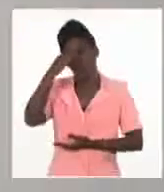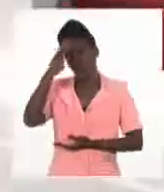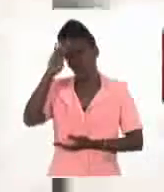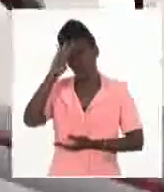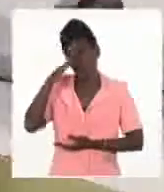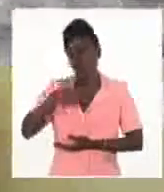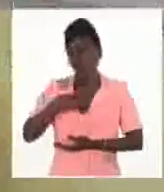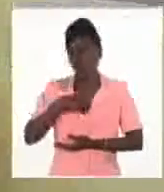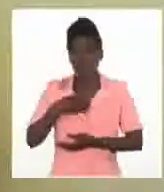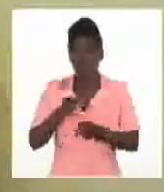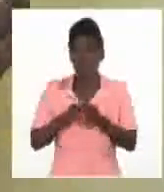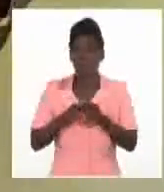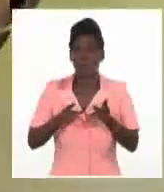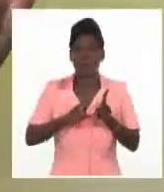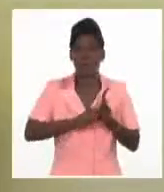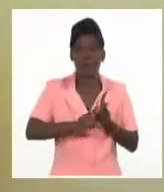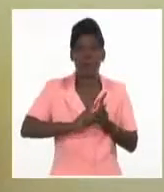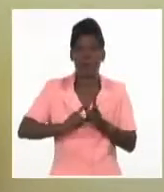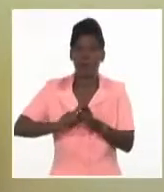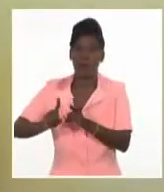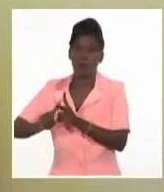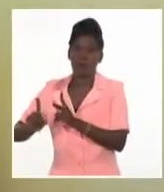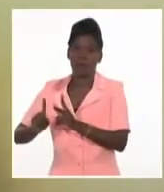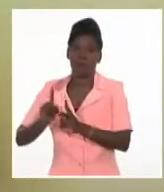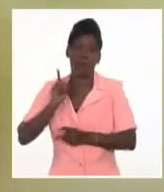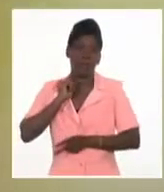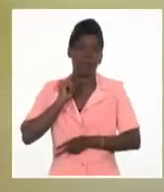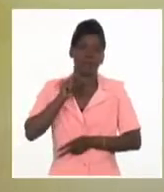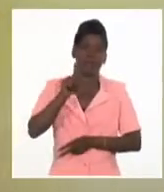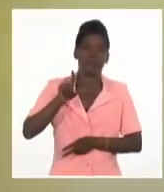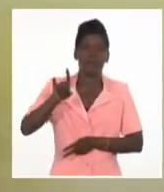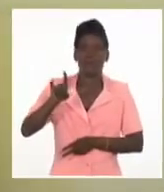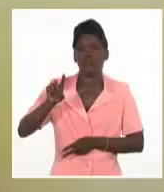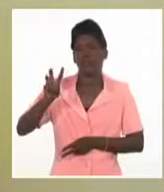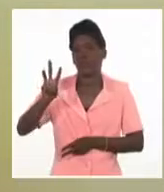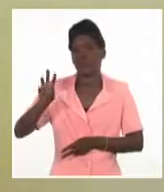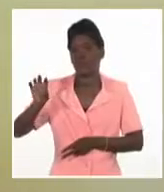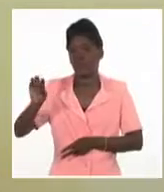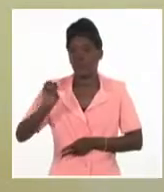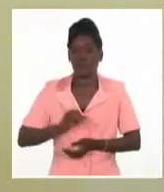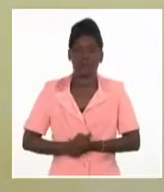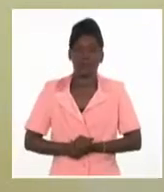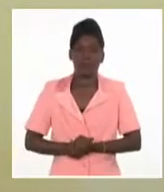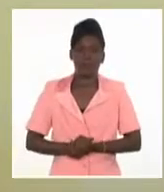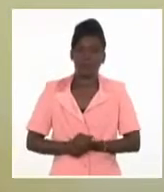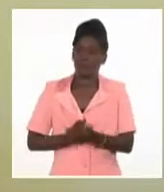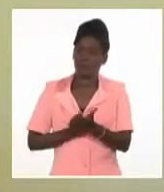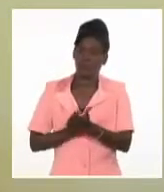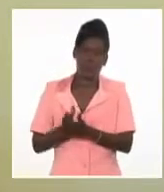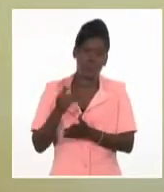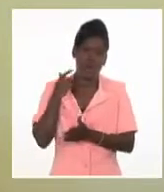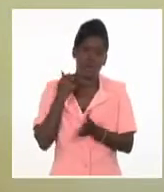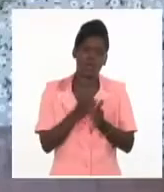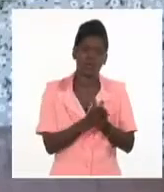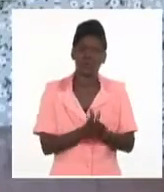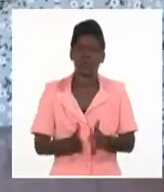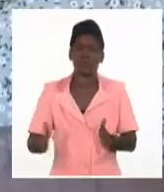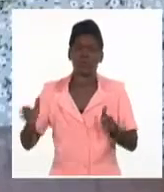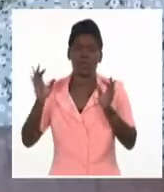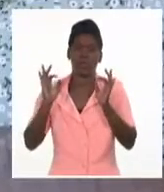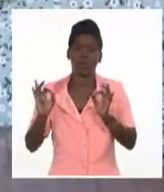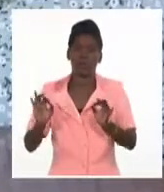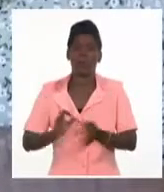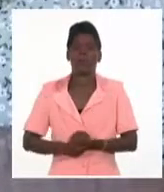migratorios negativos, como yo decía, de 1930, y sostenidos en el tiempo, durante todos estos tiempos, toda esta etapa,